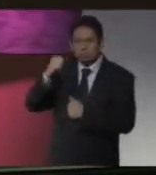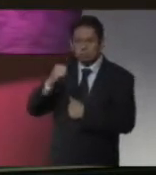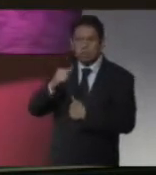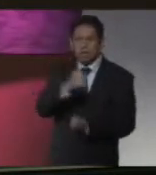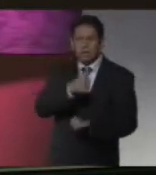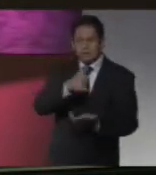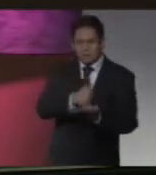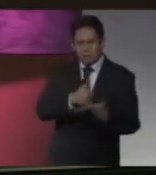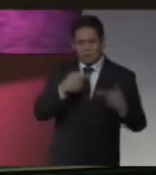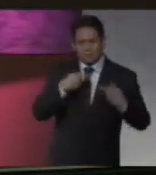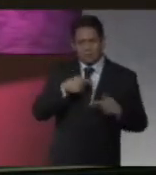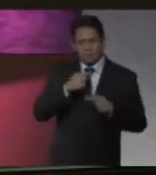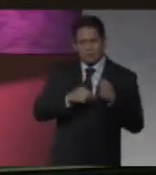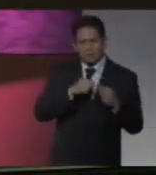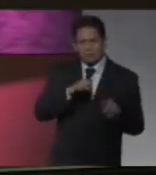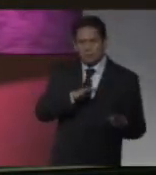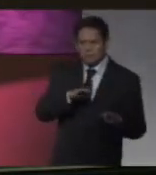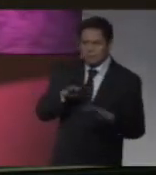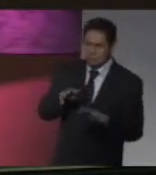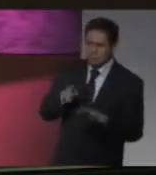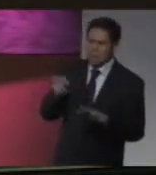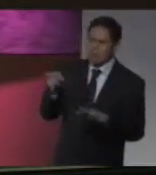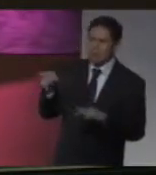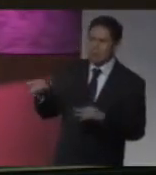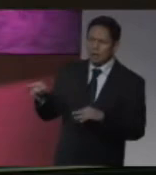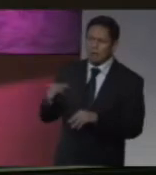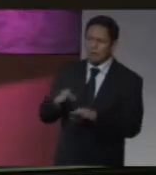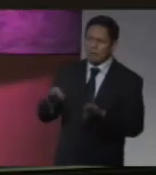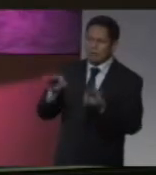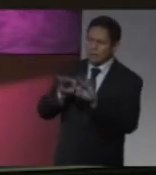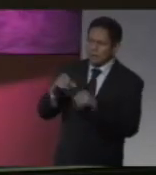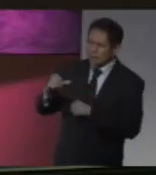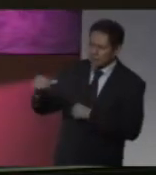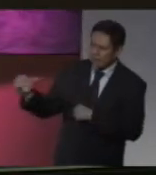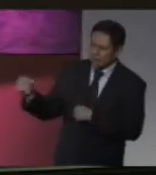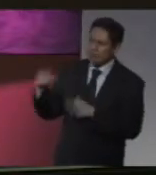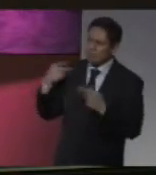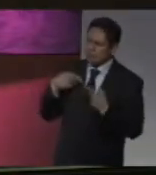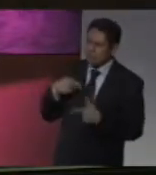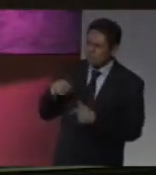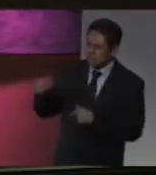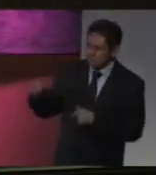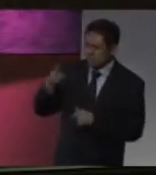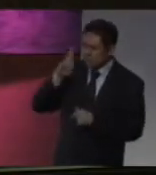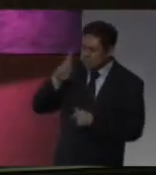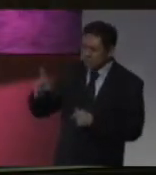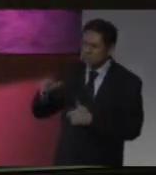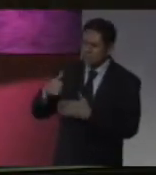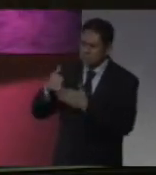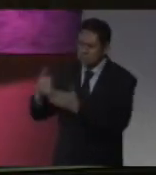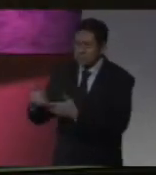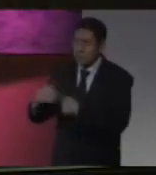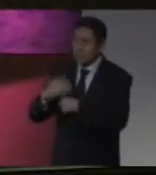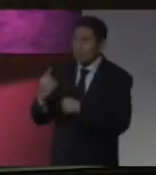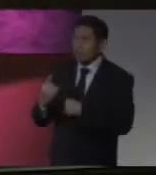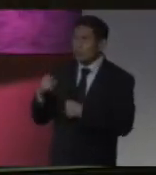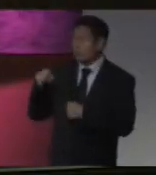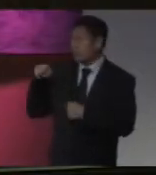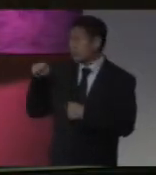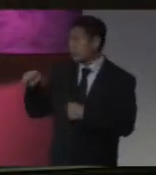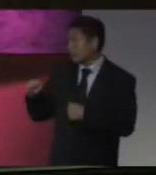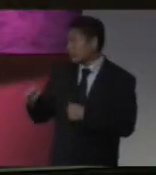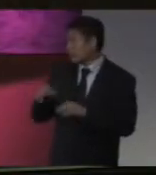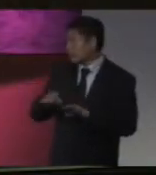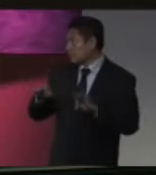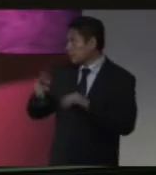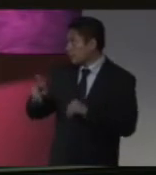la importancia de la cuestión del territorio. Y no solo como un aspecto de justicia hacia los pueblos,